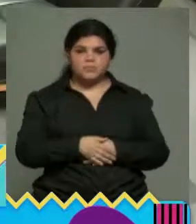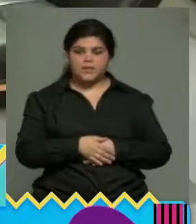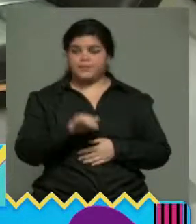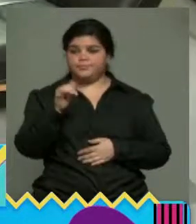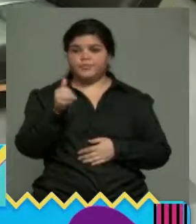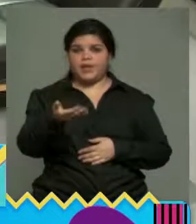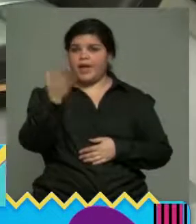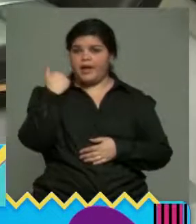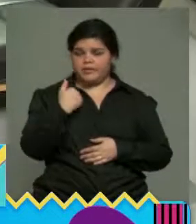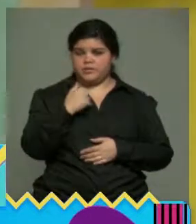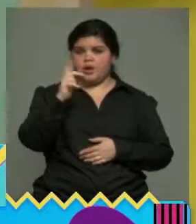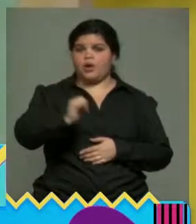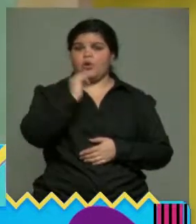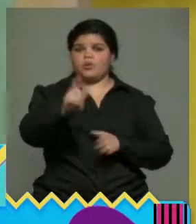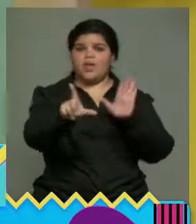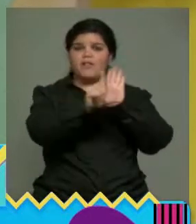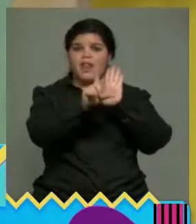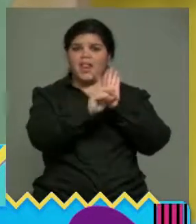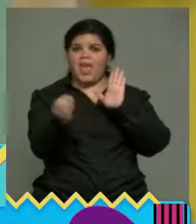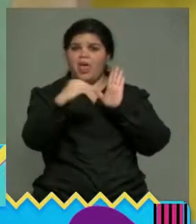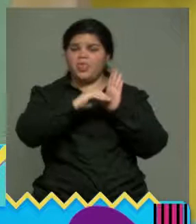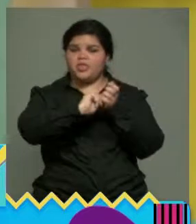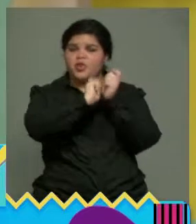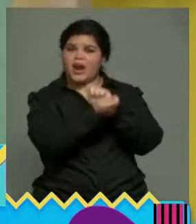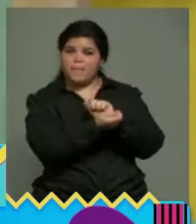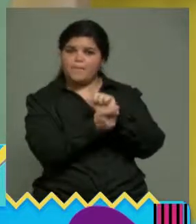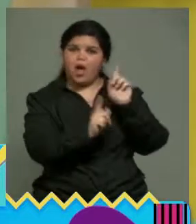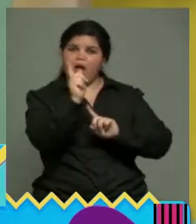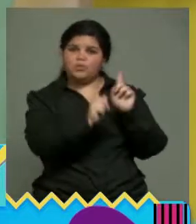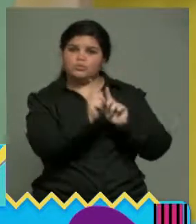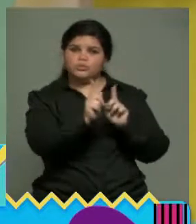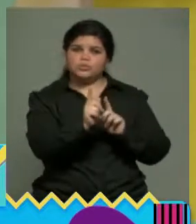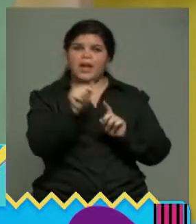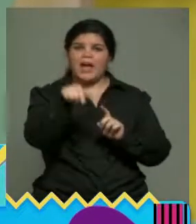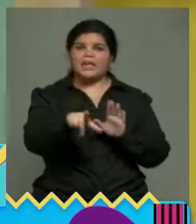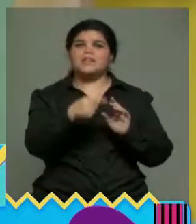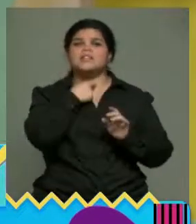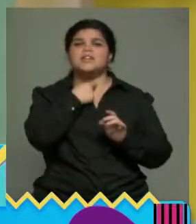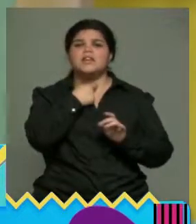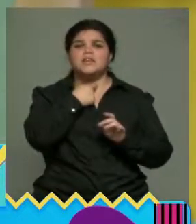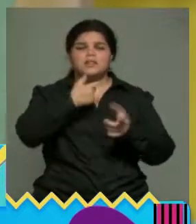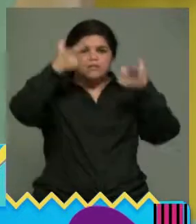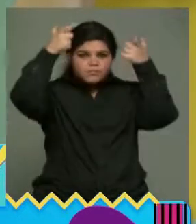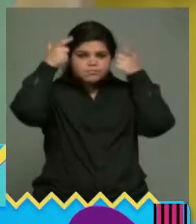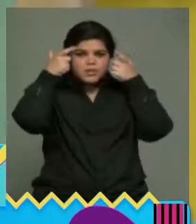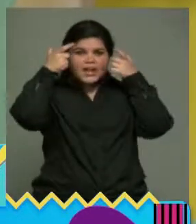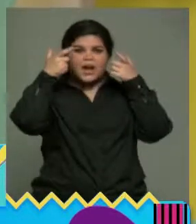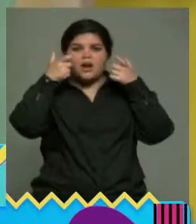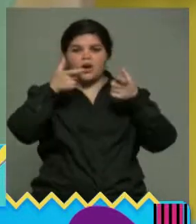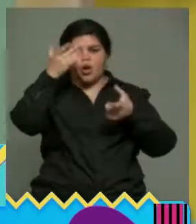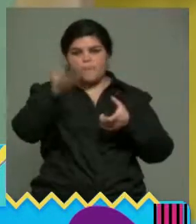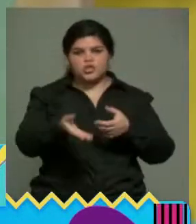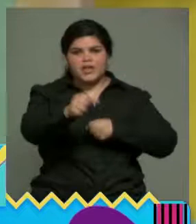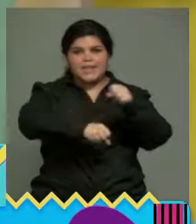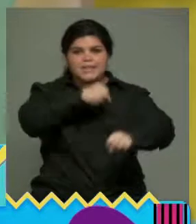de las modificaciones que se pretende realizar, que es con respecto a la reglamentación del casco para los ciclistas. Cosa